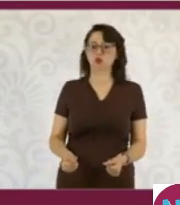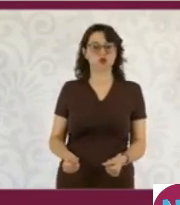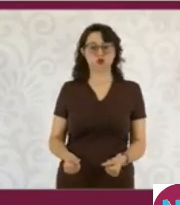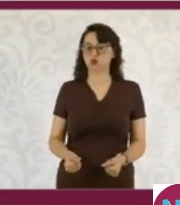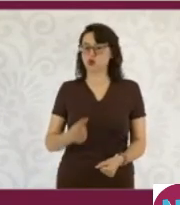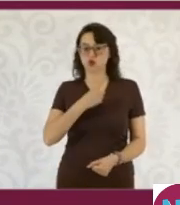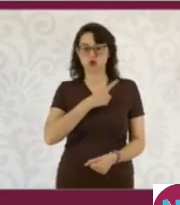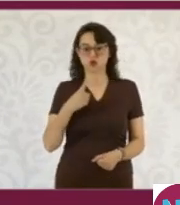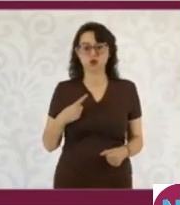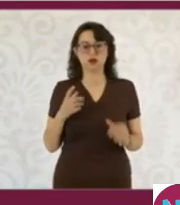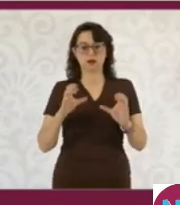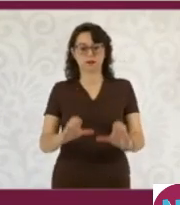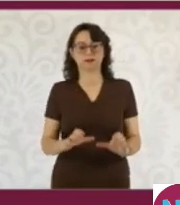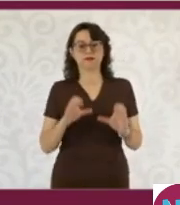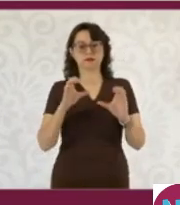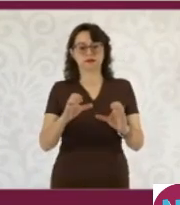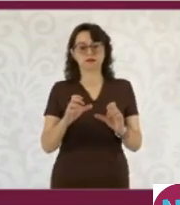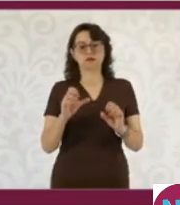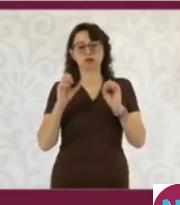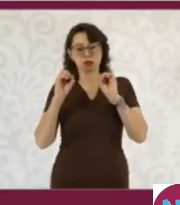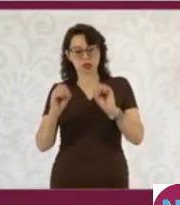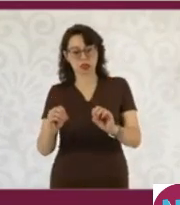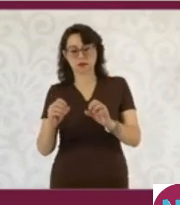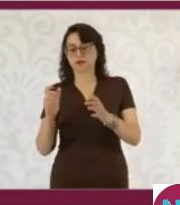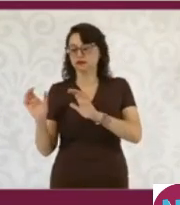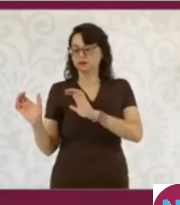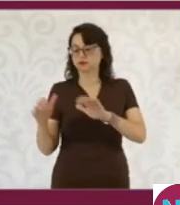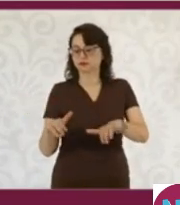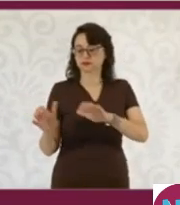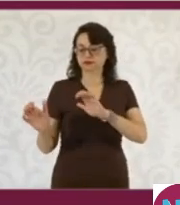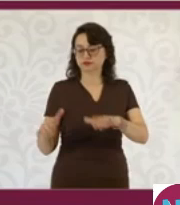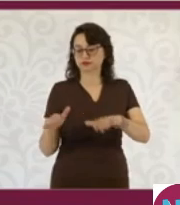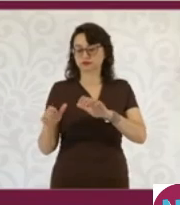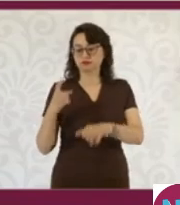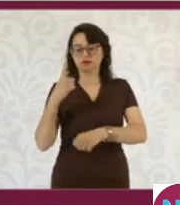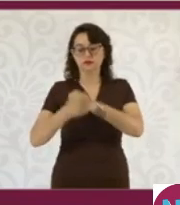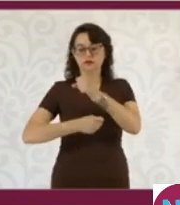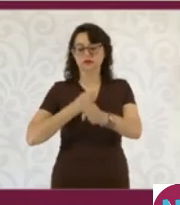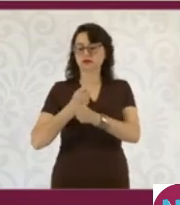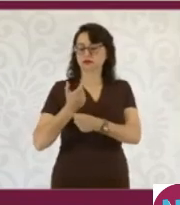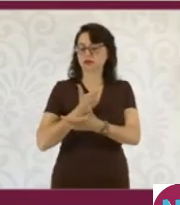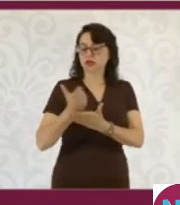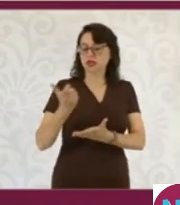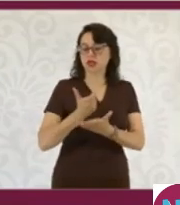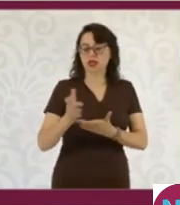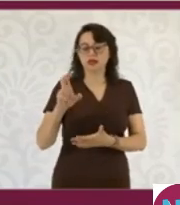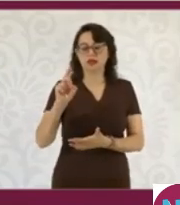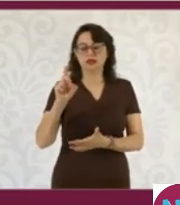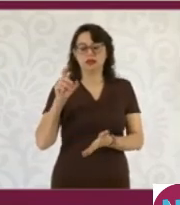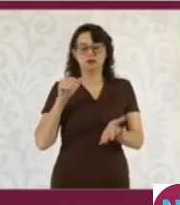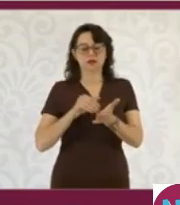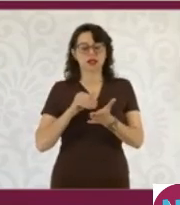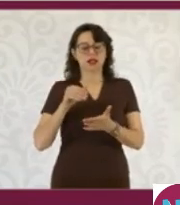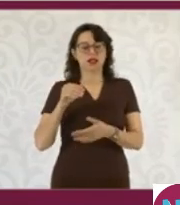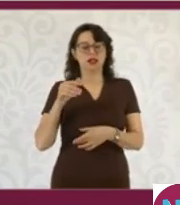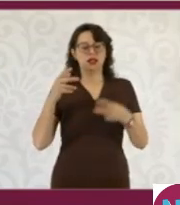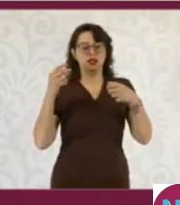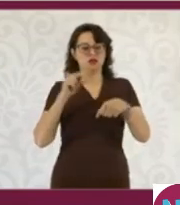También sería el equivalente a contratar y pagarles completamente un año a cerca de 30,000 médicos